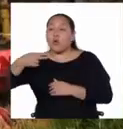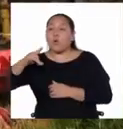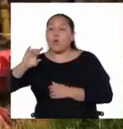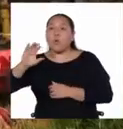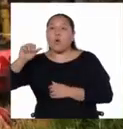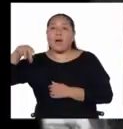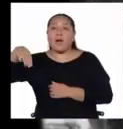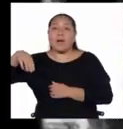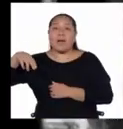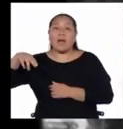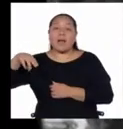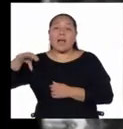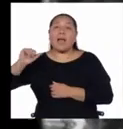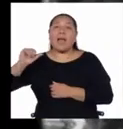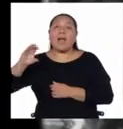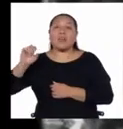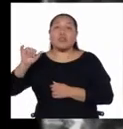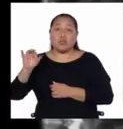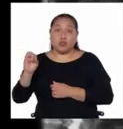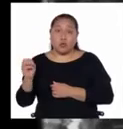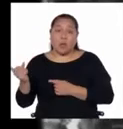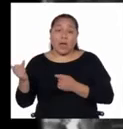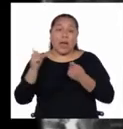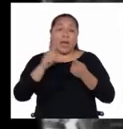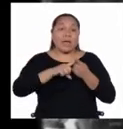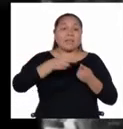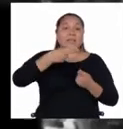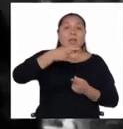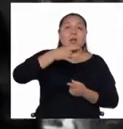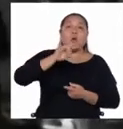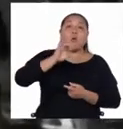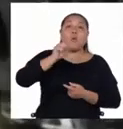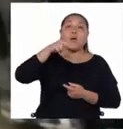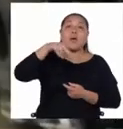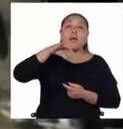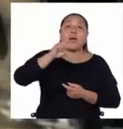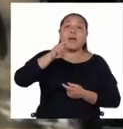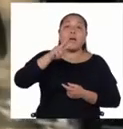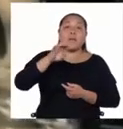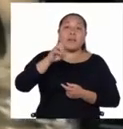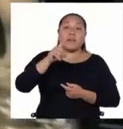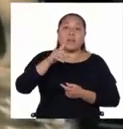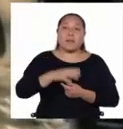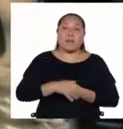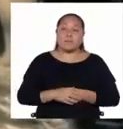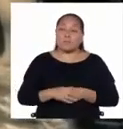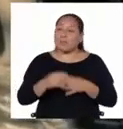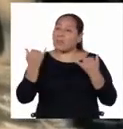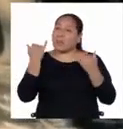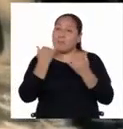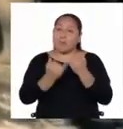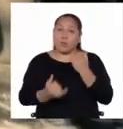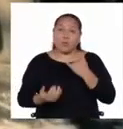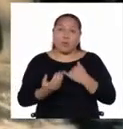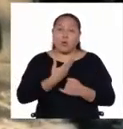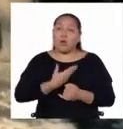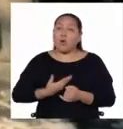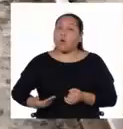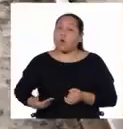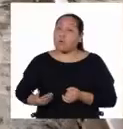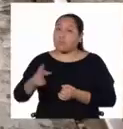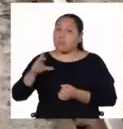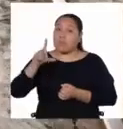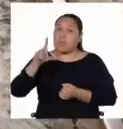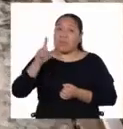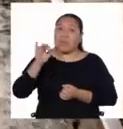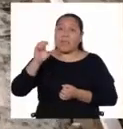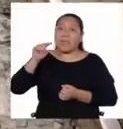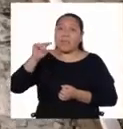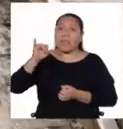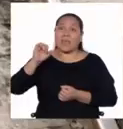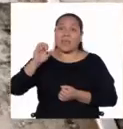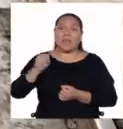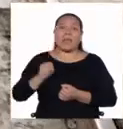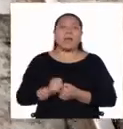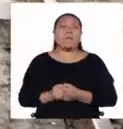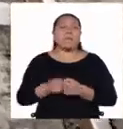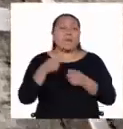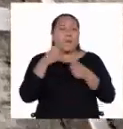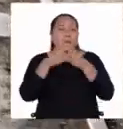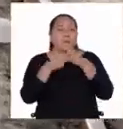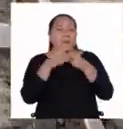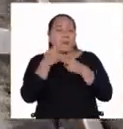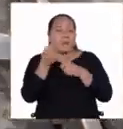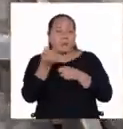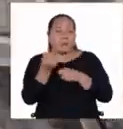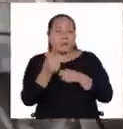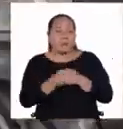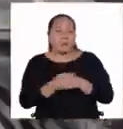Huancayo-Huancavelica. En 1930, con la caída de Leguía y la crisis financiera mundial, el proyecto ferroviario